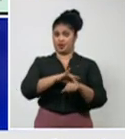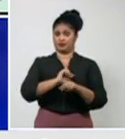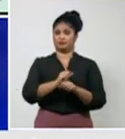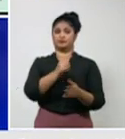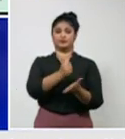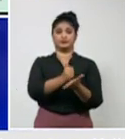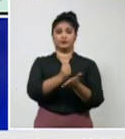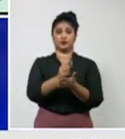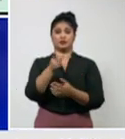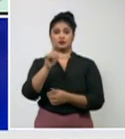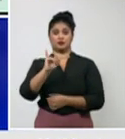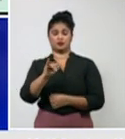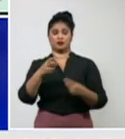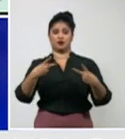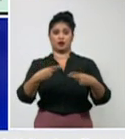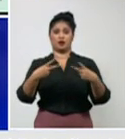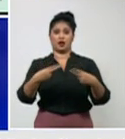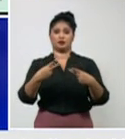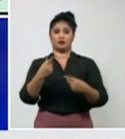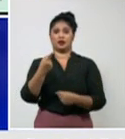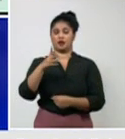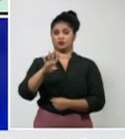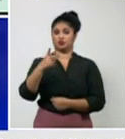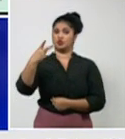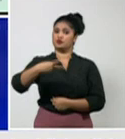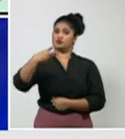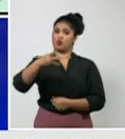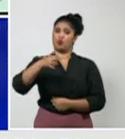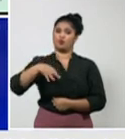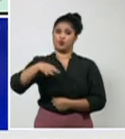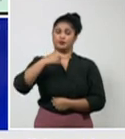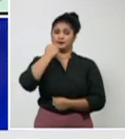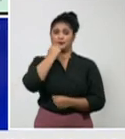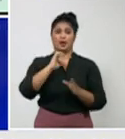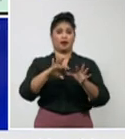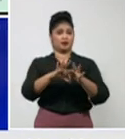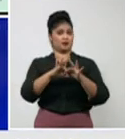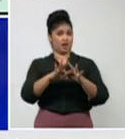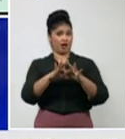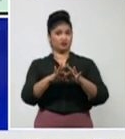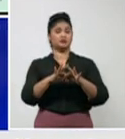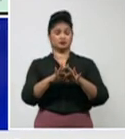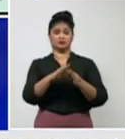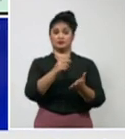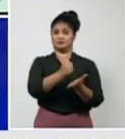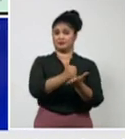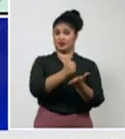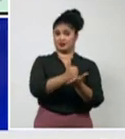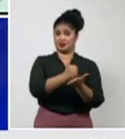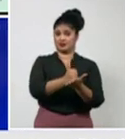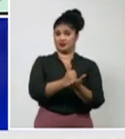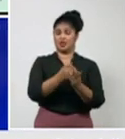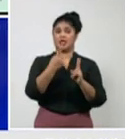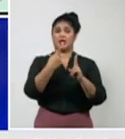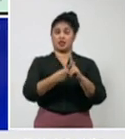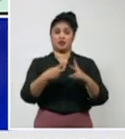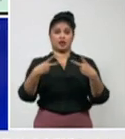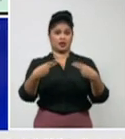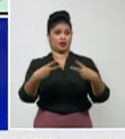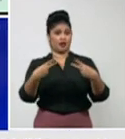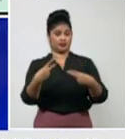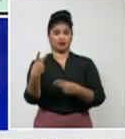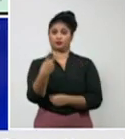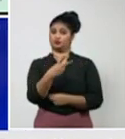Cárdenas 14, son los 2 municipios de esta provincia con una mayor incidencia de casos de COVID autóctonos,